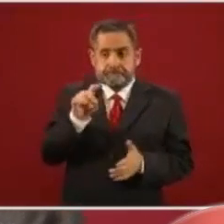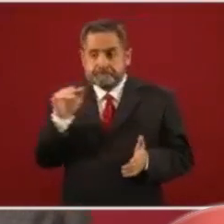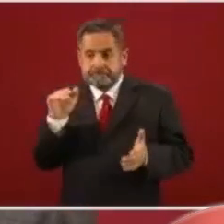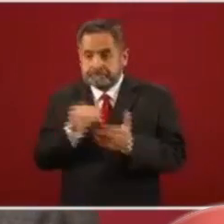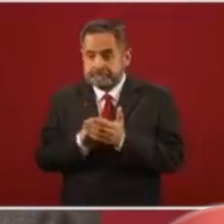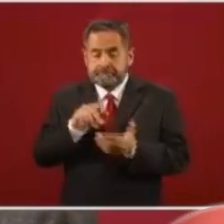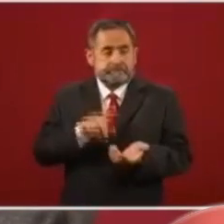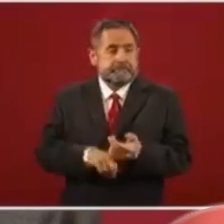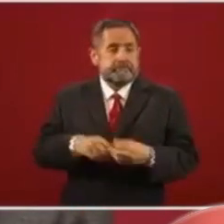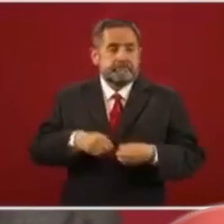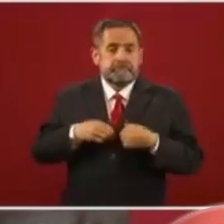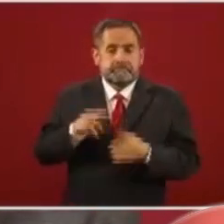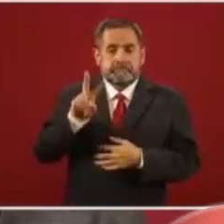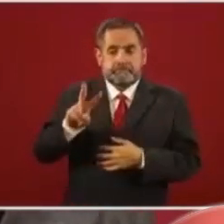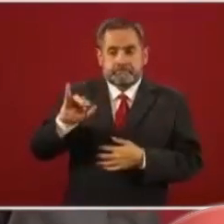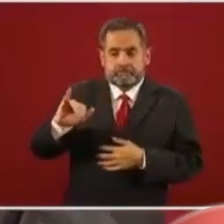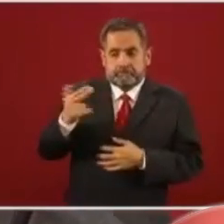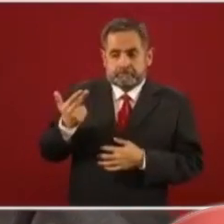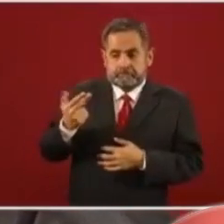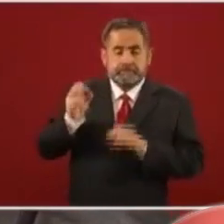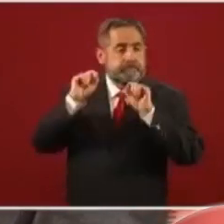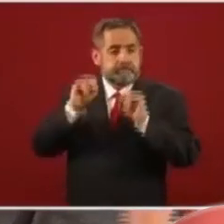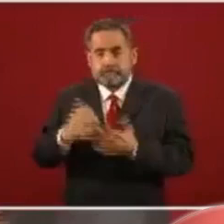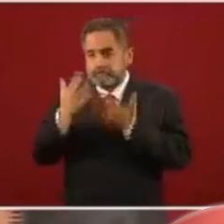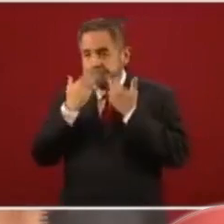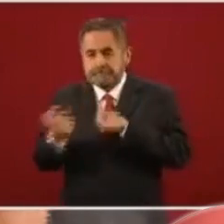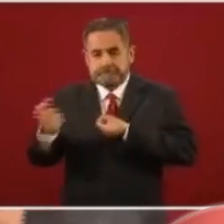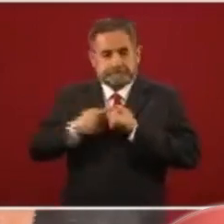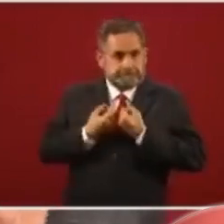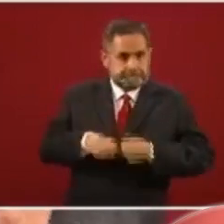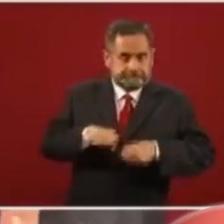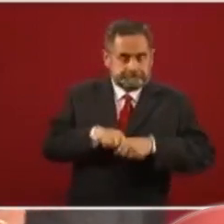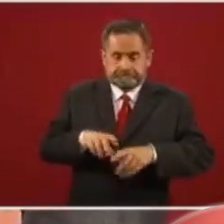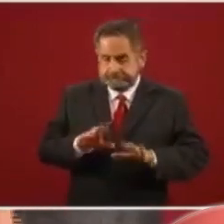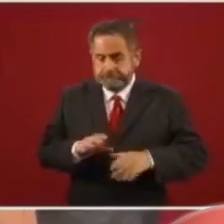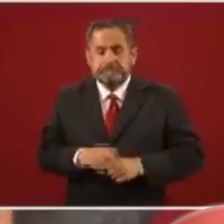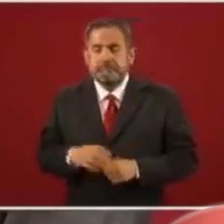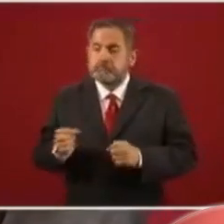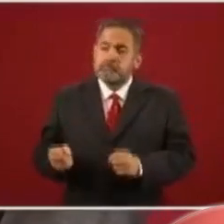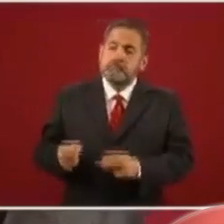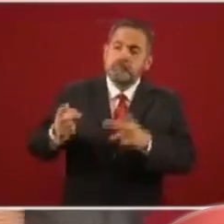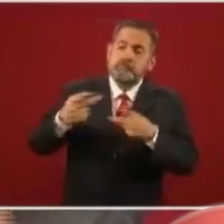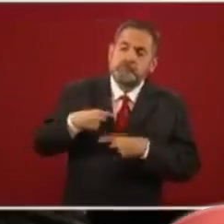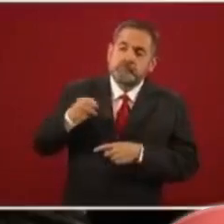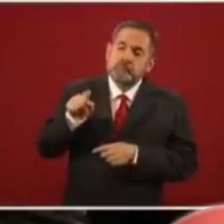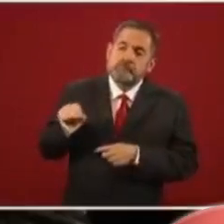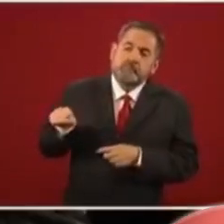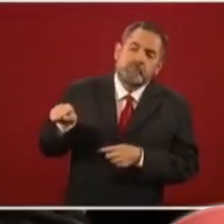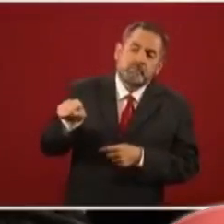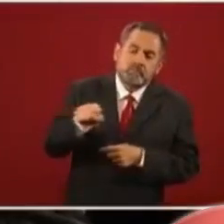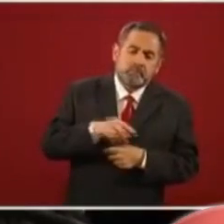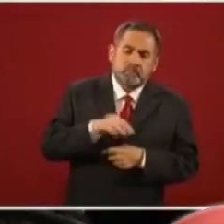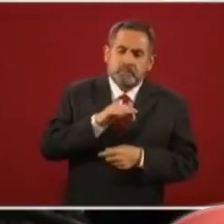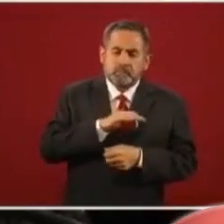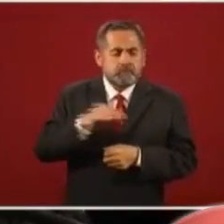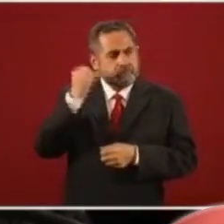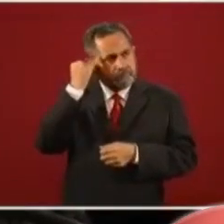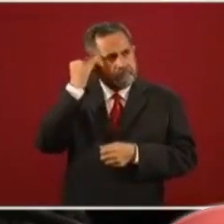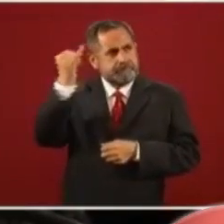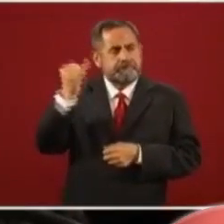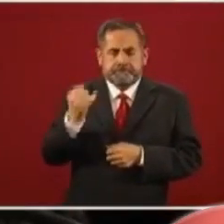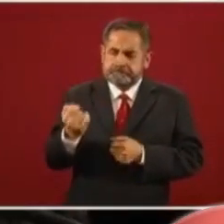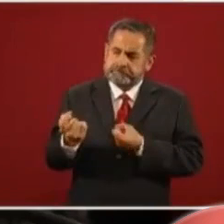viven con VIH sin seguridad social. ¿Cuántas personas podrían tener este esquema ideal